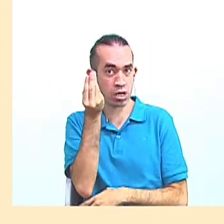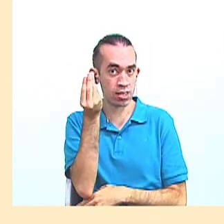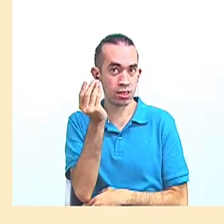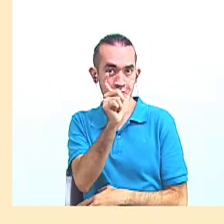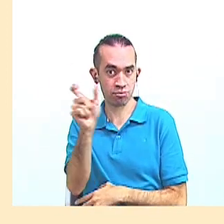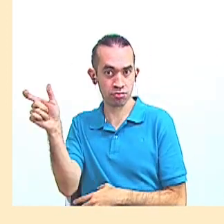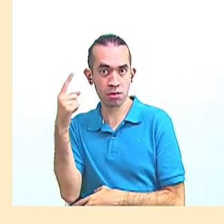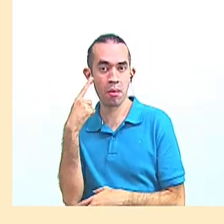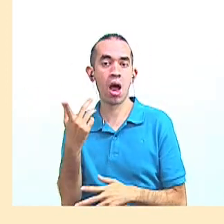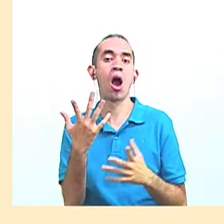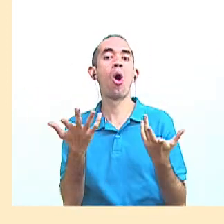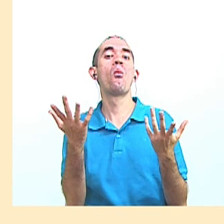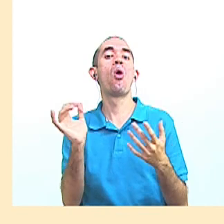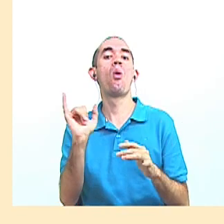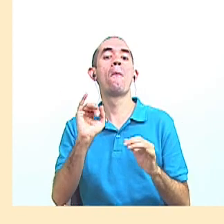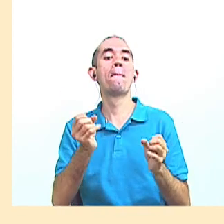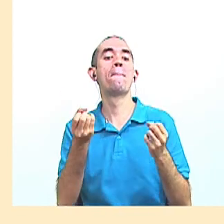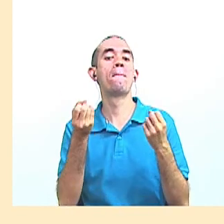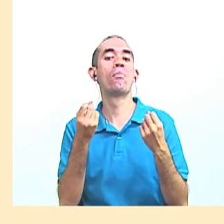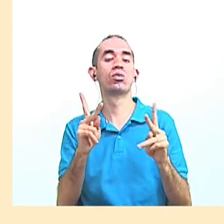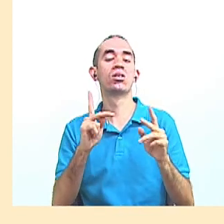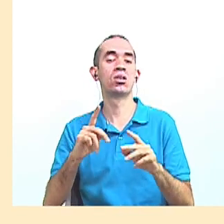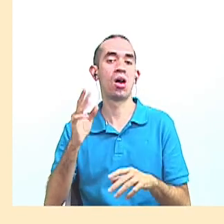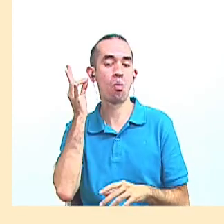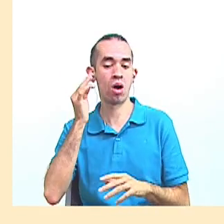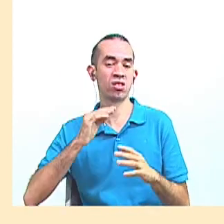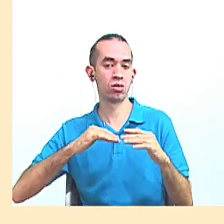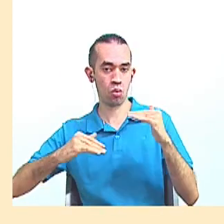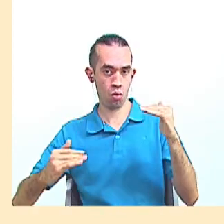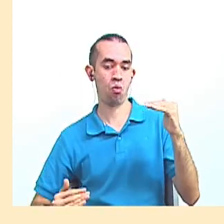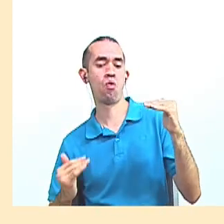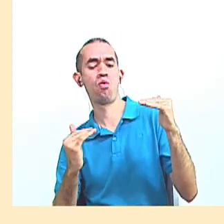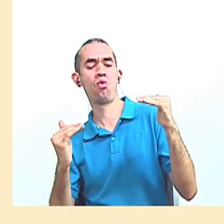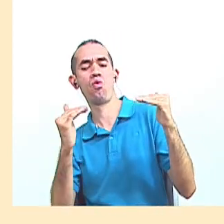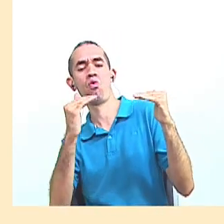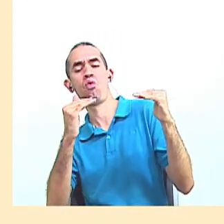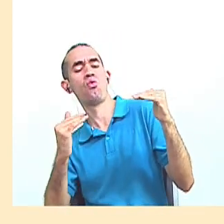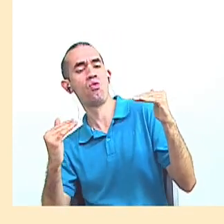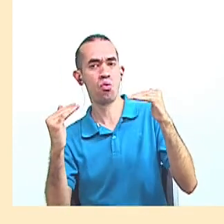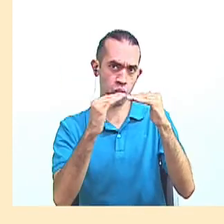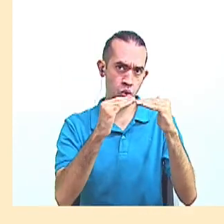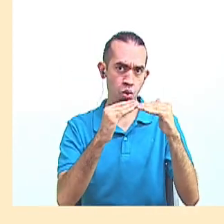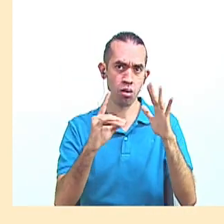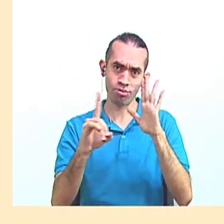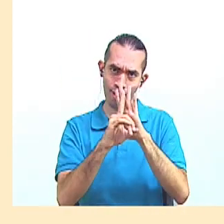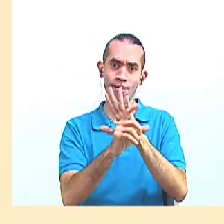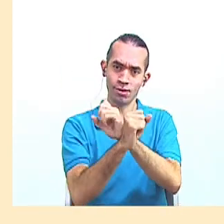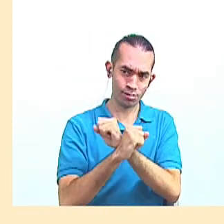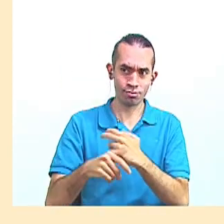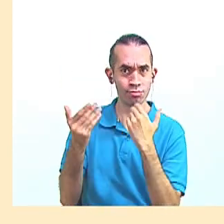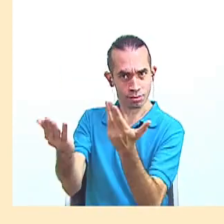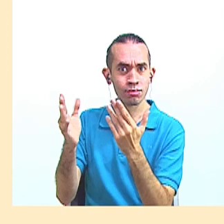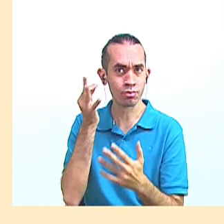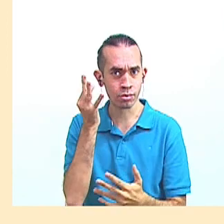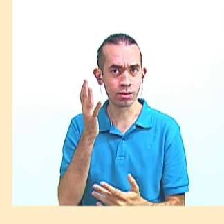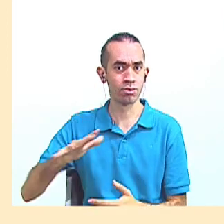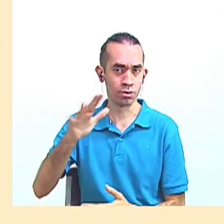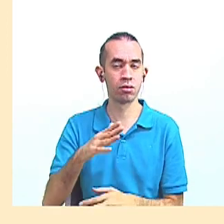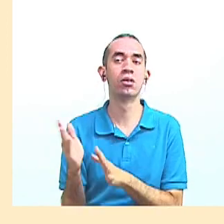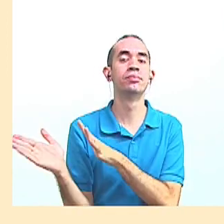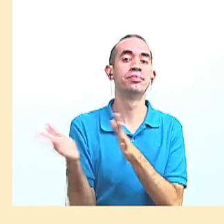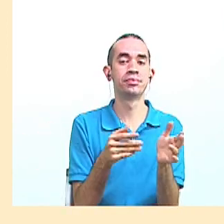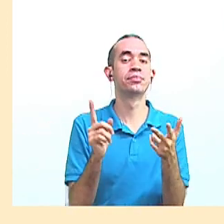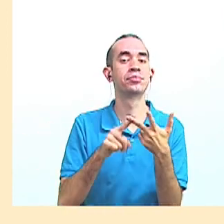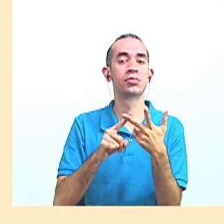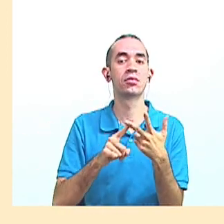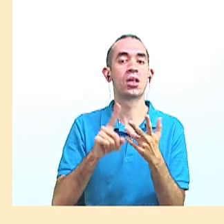justa, como corresponde, en los derechos y garantías que merecidamente deben ostentar. Y en 1931, la